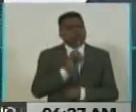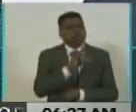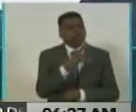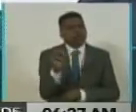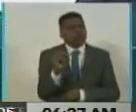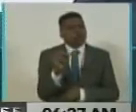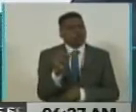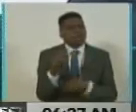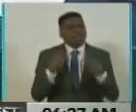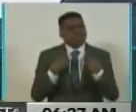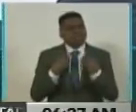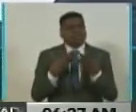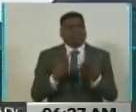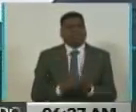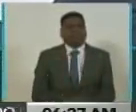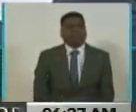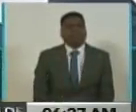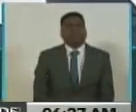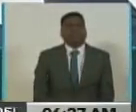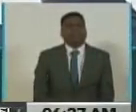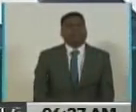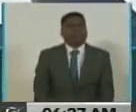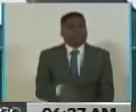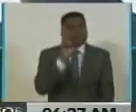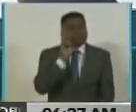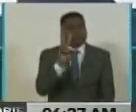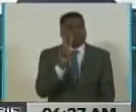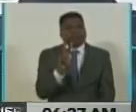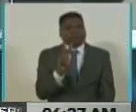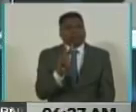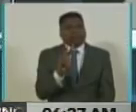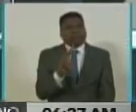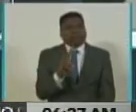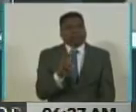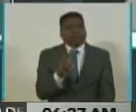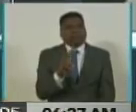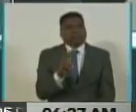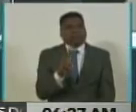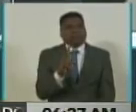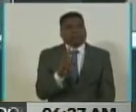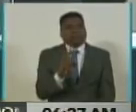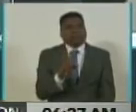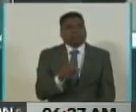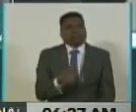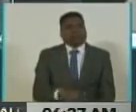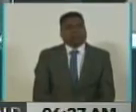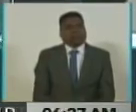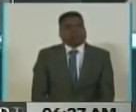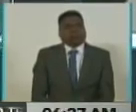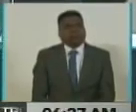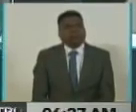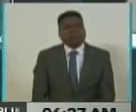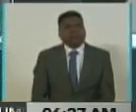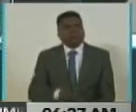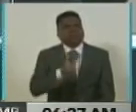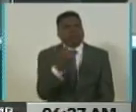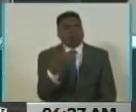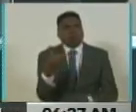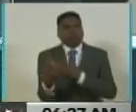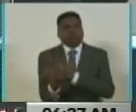percibes a la parte contraria como un enemigo a vencer, a derrotar, es